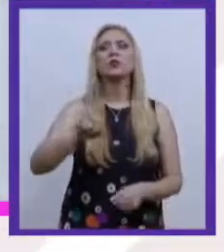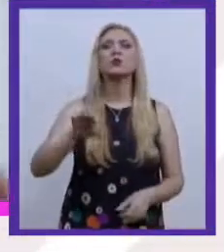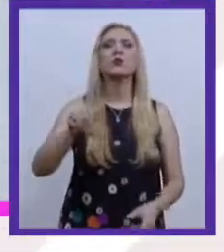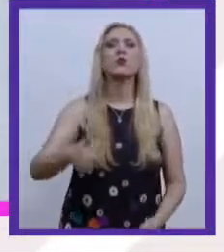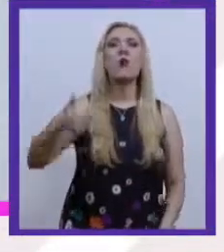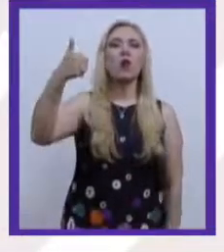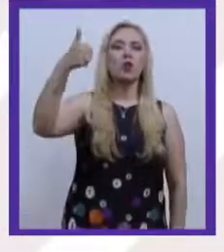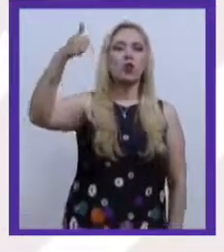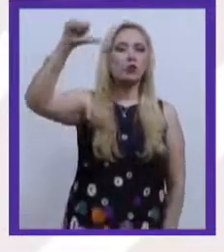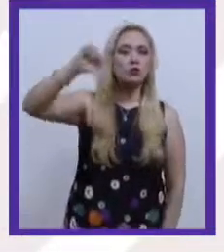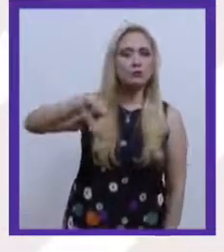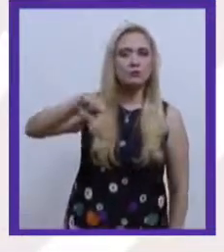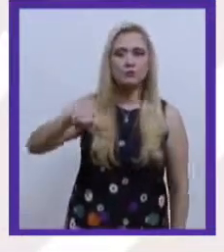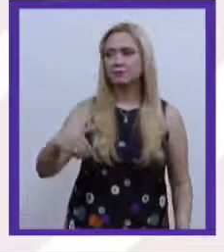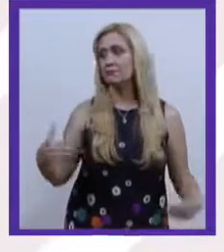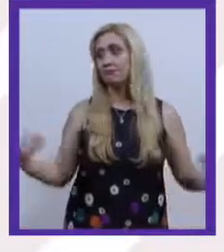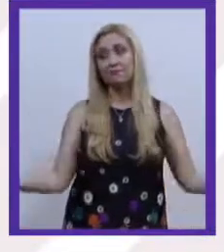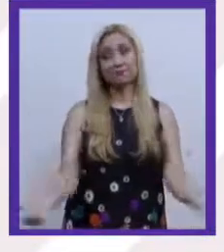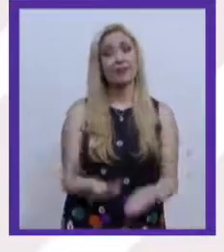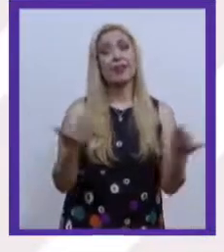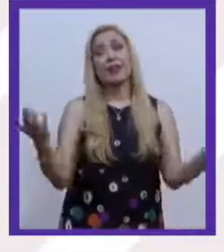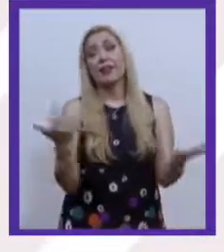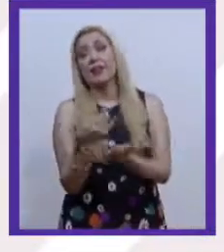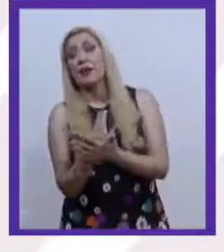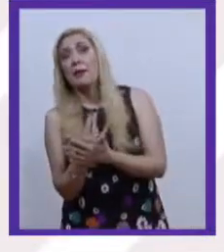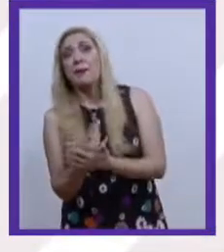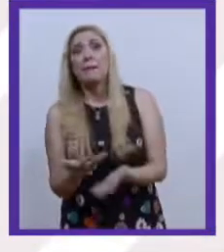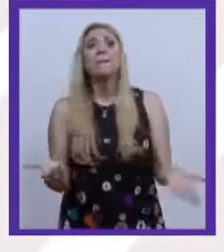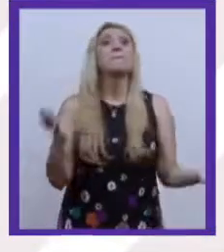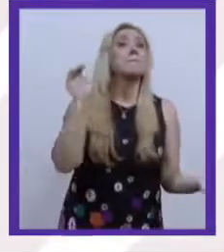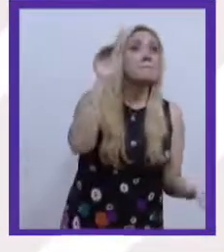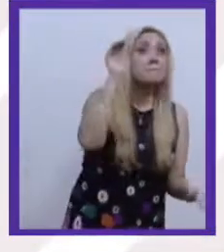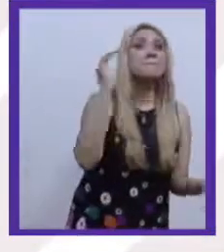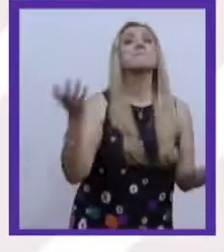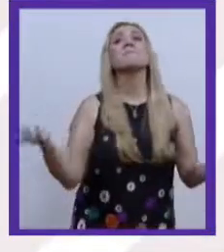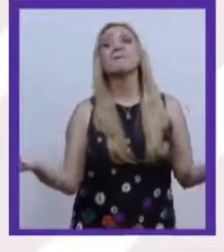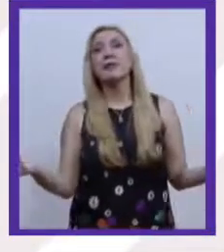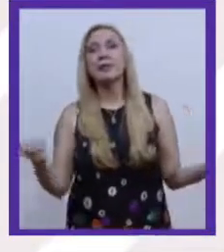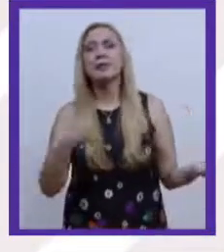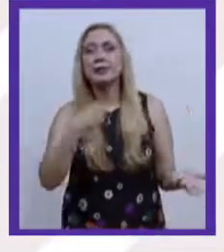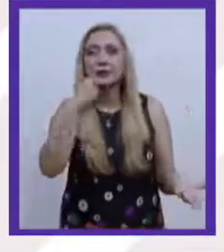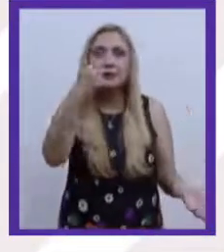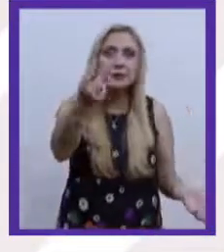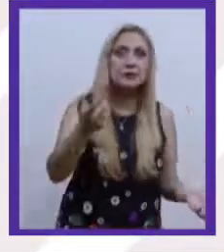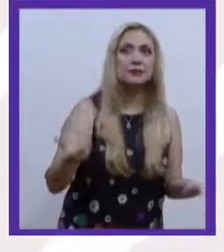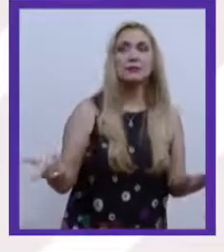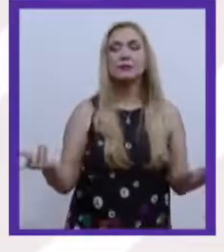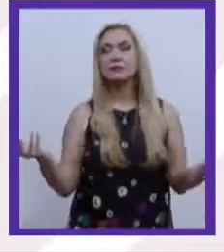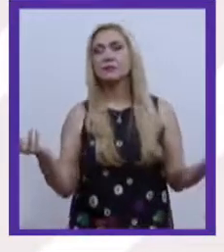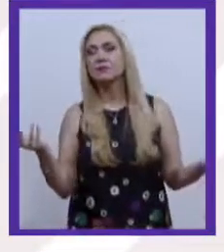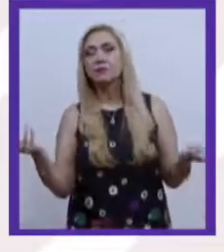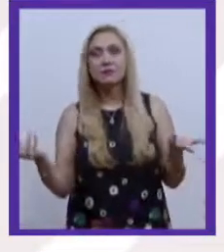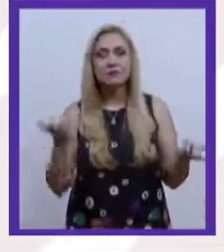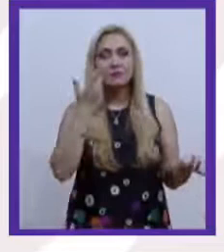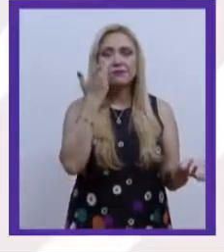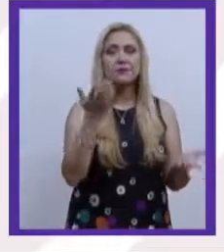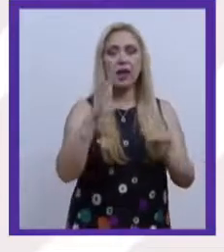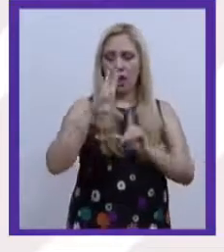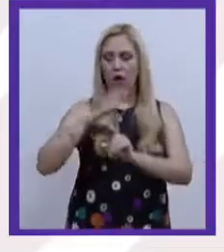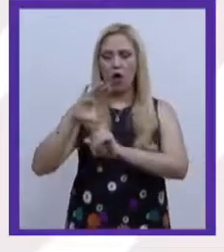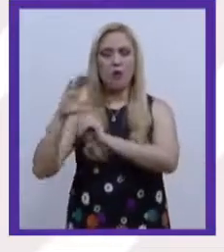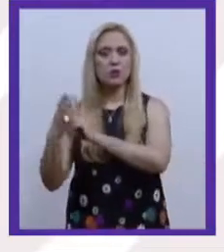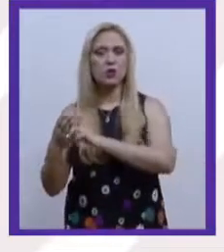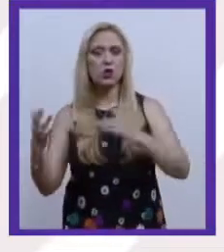pues aquí estamos todas pendientes, preguntamos, decimos, queremos hacer está la Comisión de